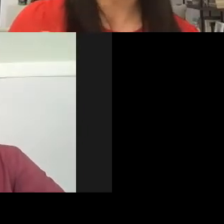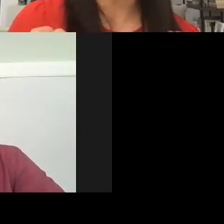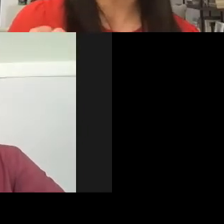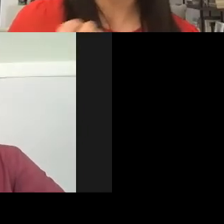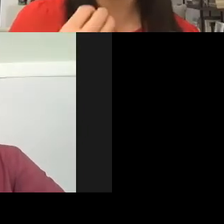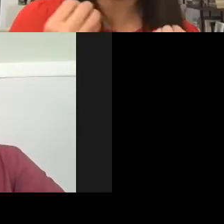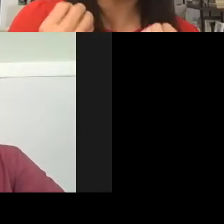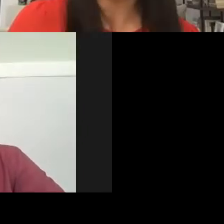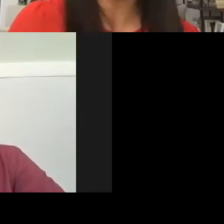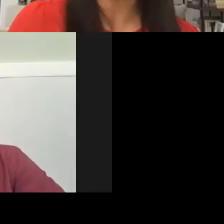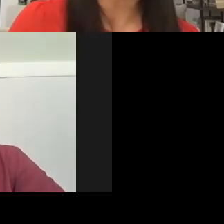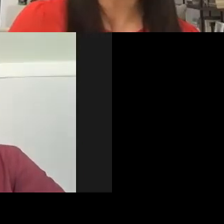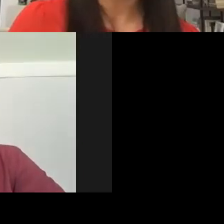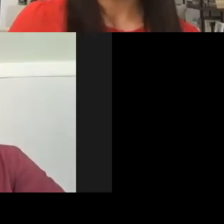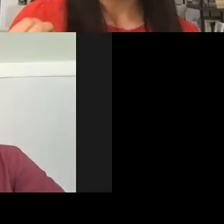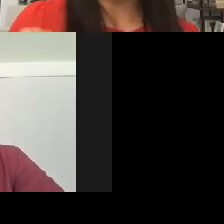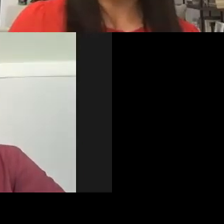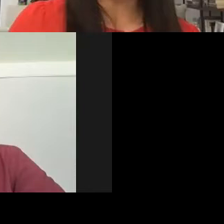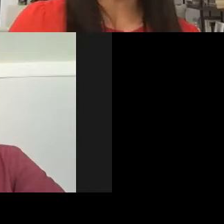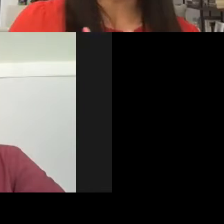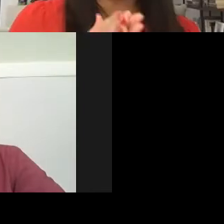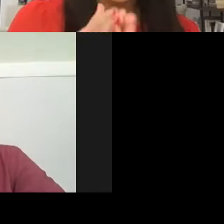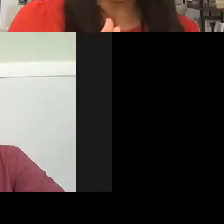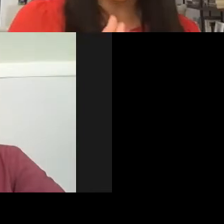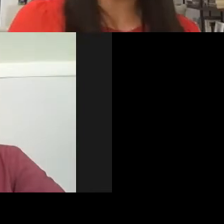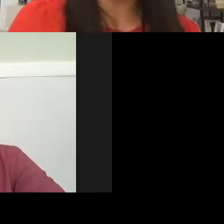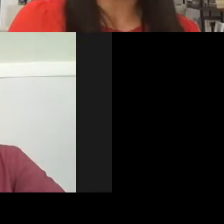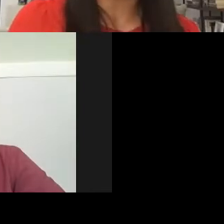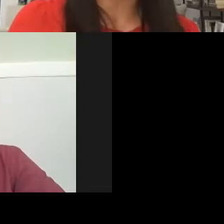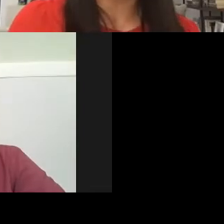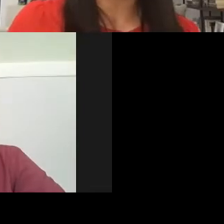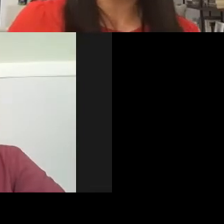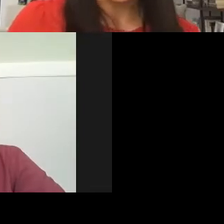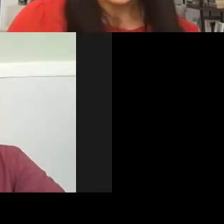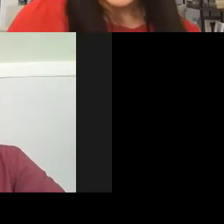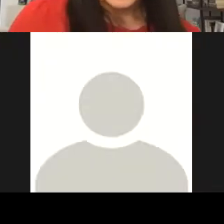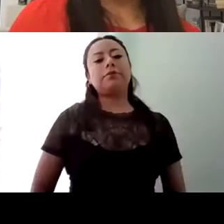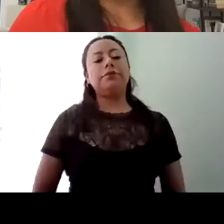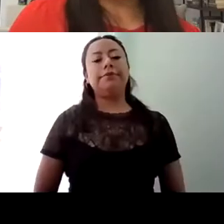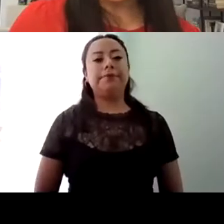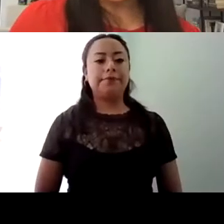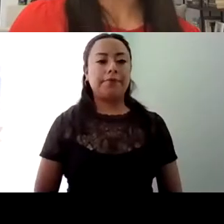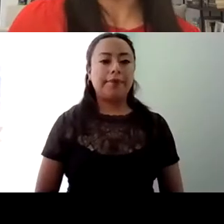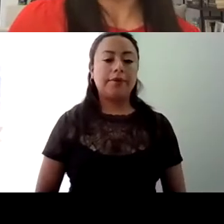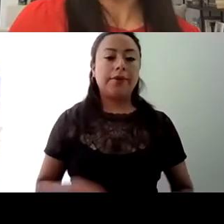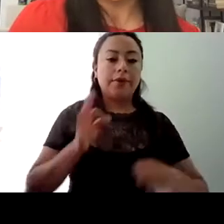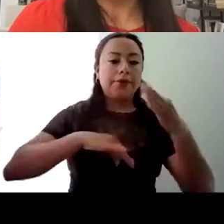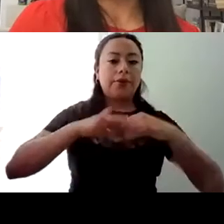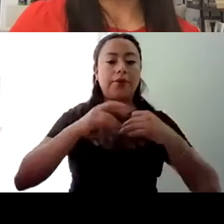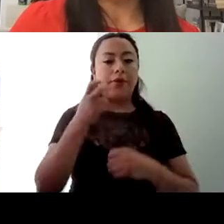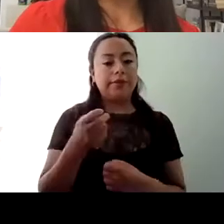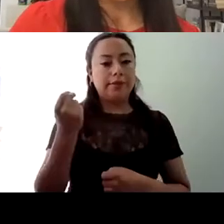la Comisión de la Ciudad debe de estar vigilando, monitoreando, con el fin de que esos derechos